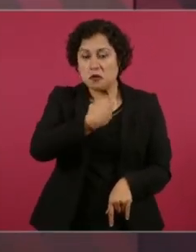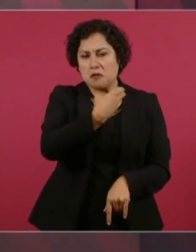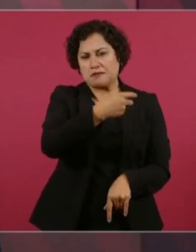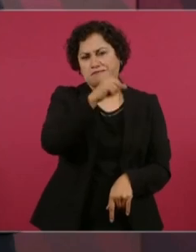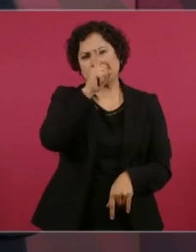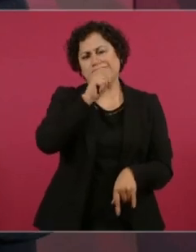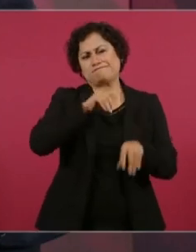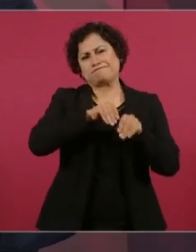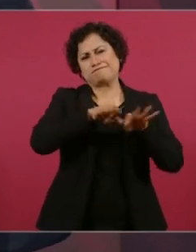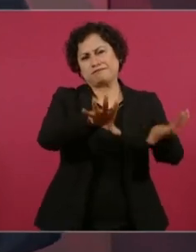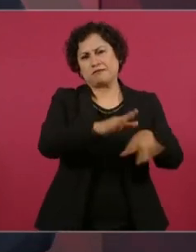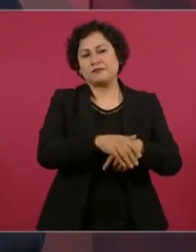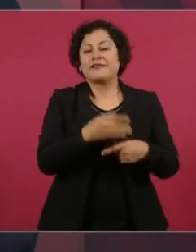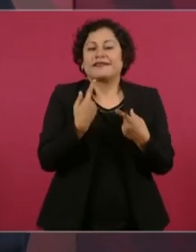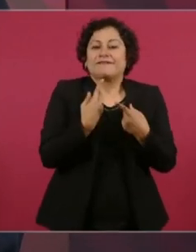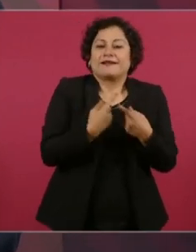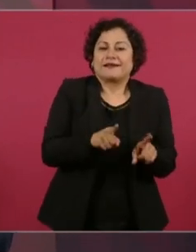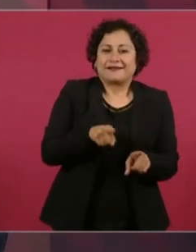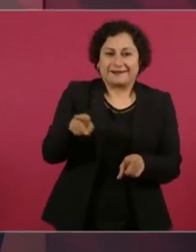esto es un estudio.